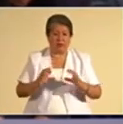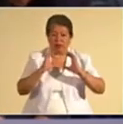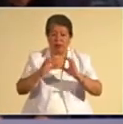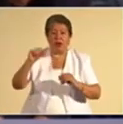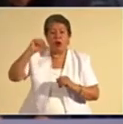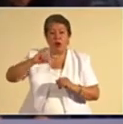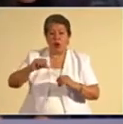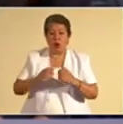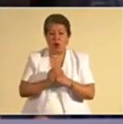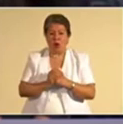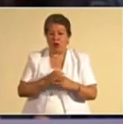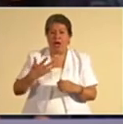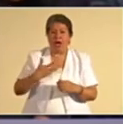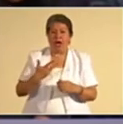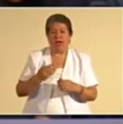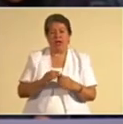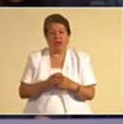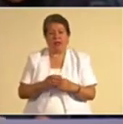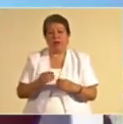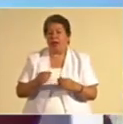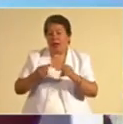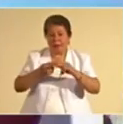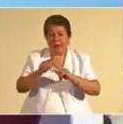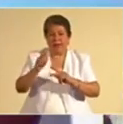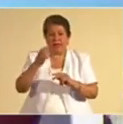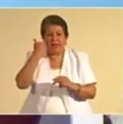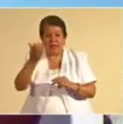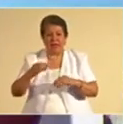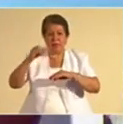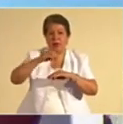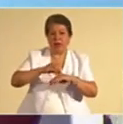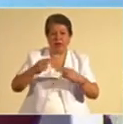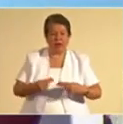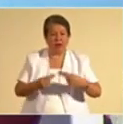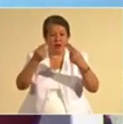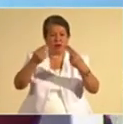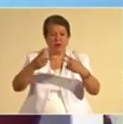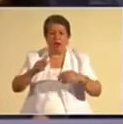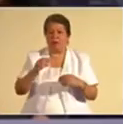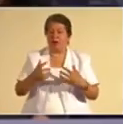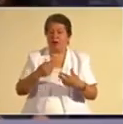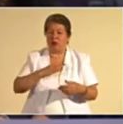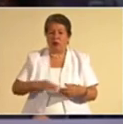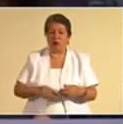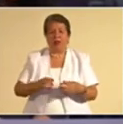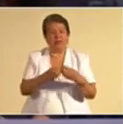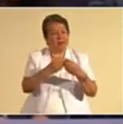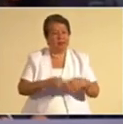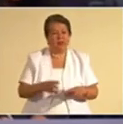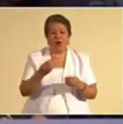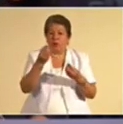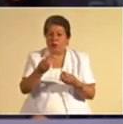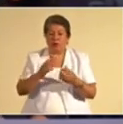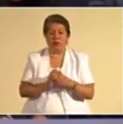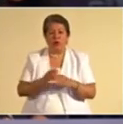en día hay un clima emprendedor muy fuerte, pero Toluca está perdiendo inversiones importantes. En este sentido, la capacidad de